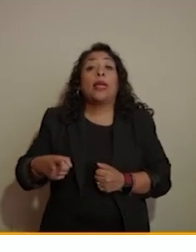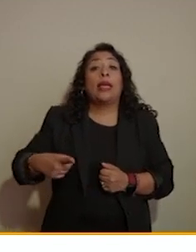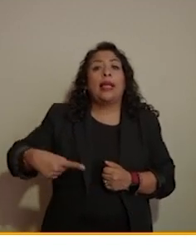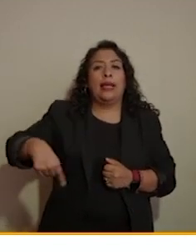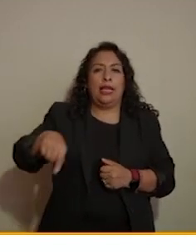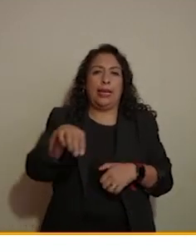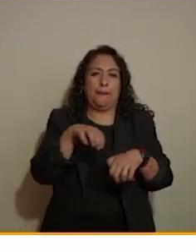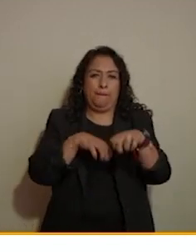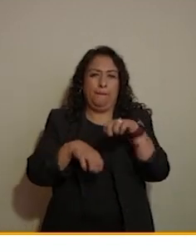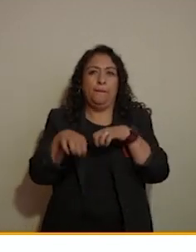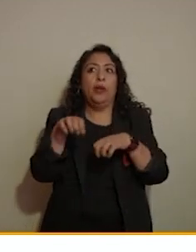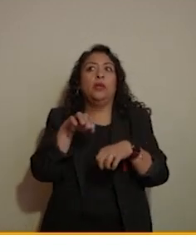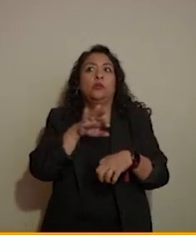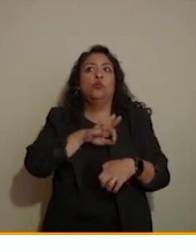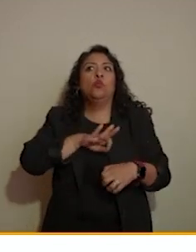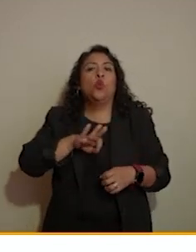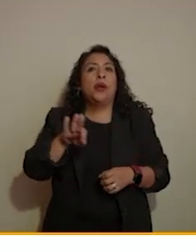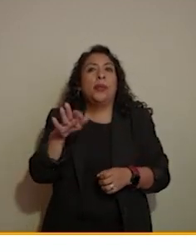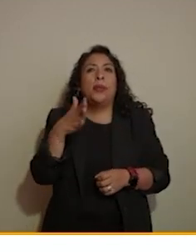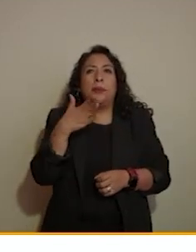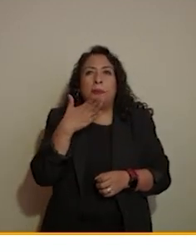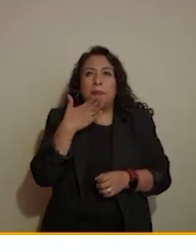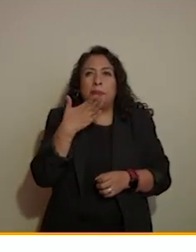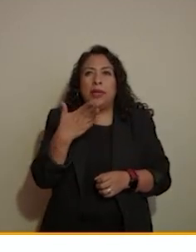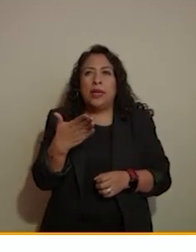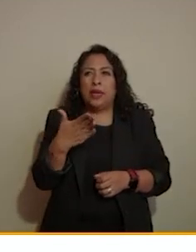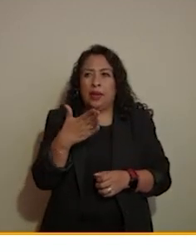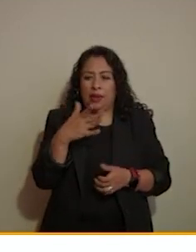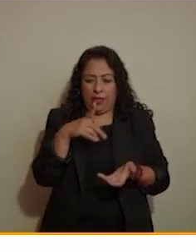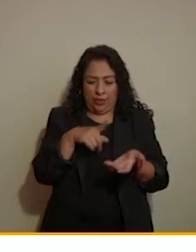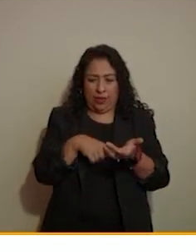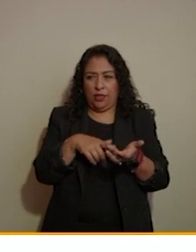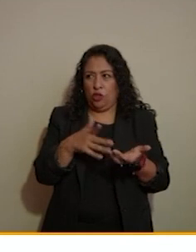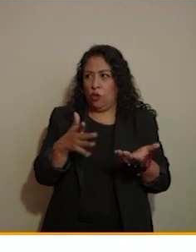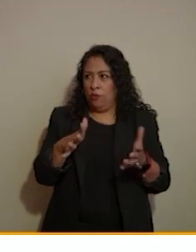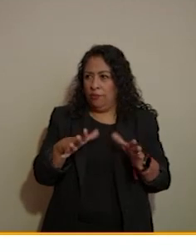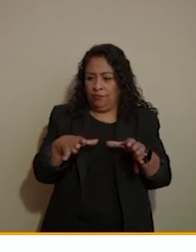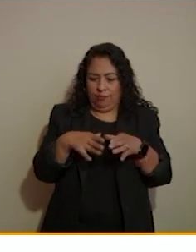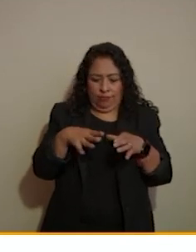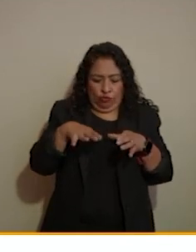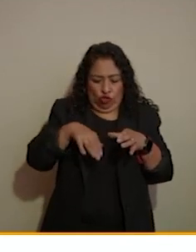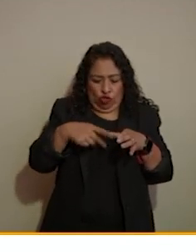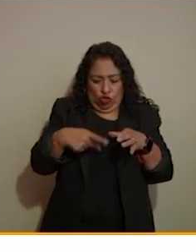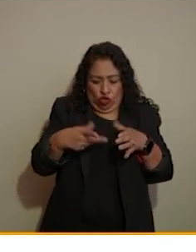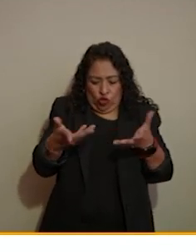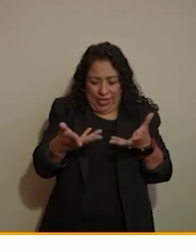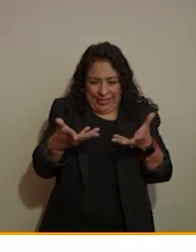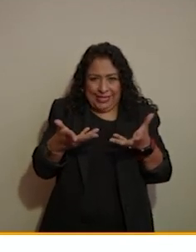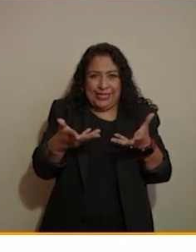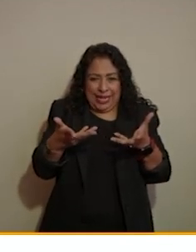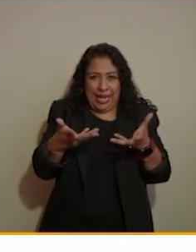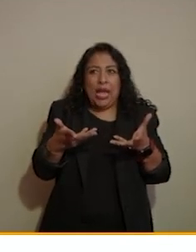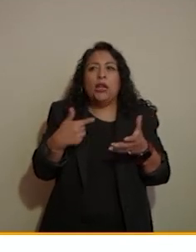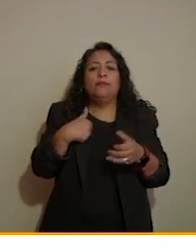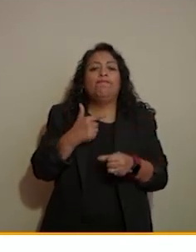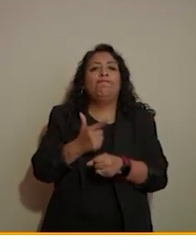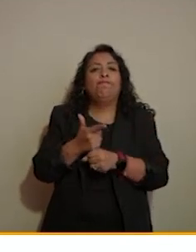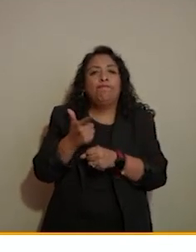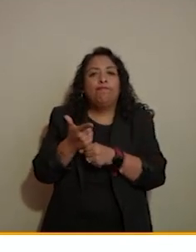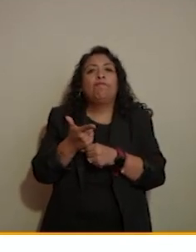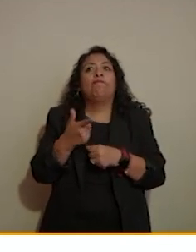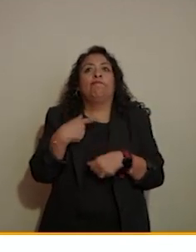Las empresas pueden muy bien, desde donde ocupan el espacio, desde su actividad, identificar